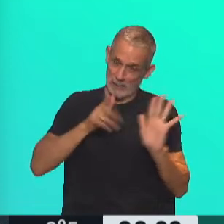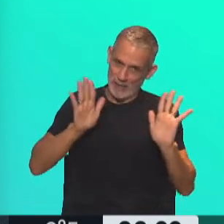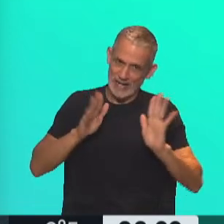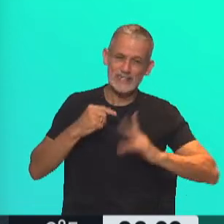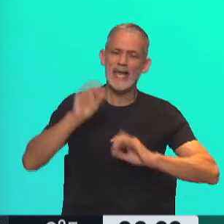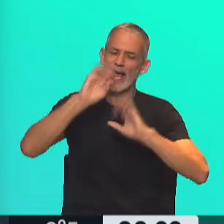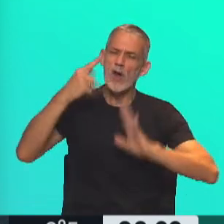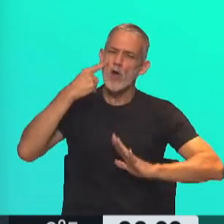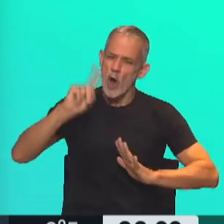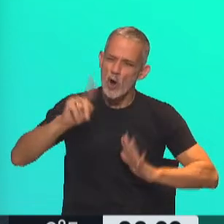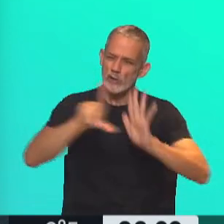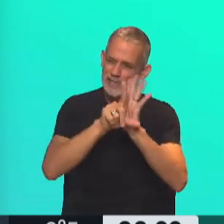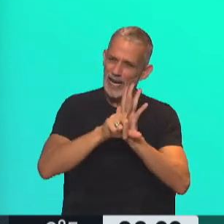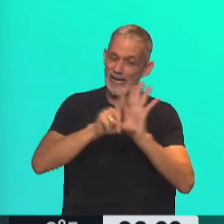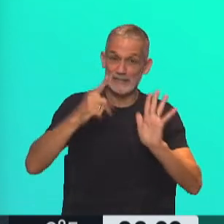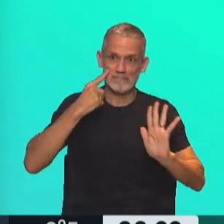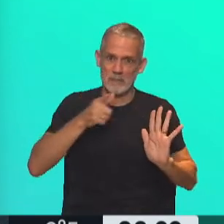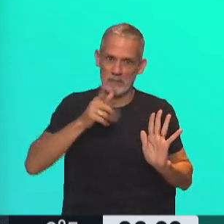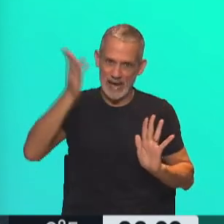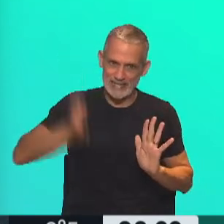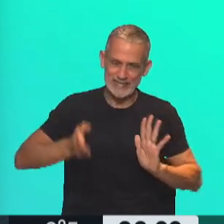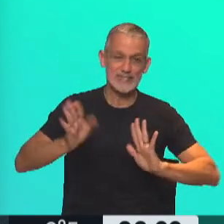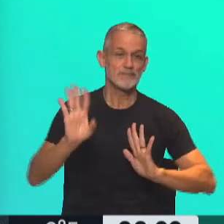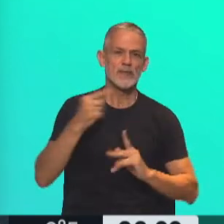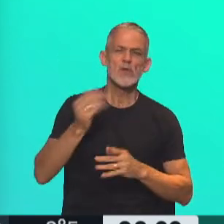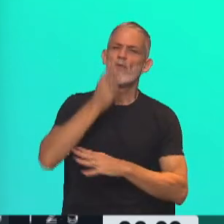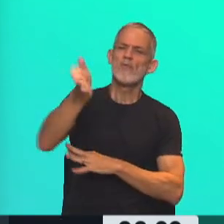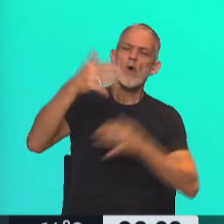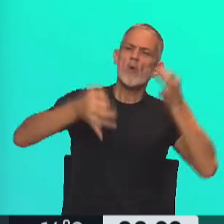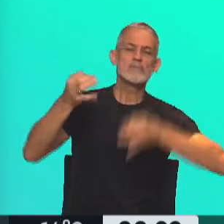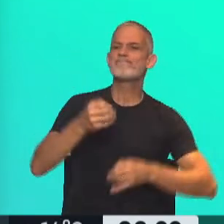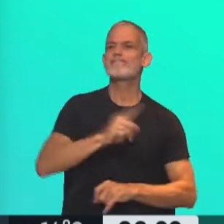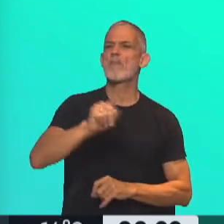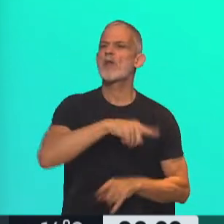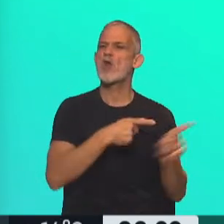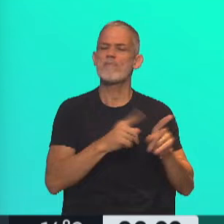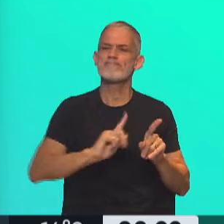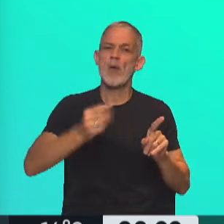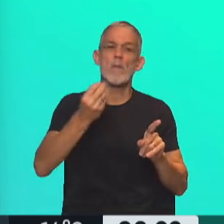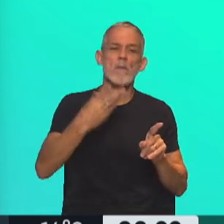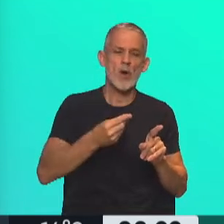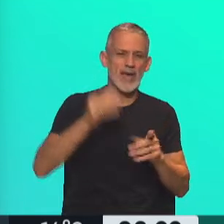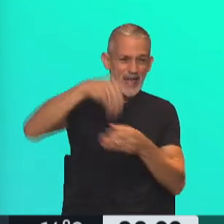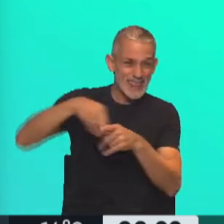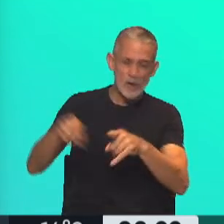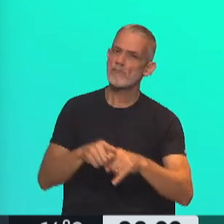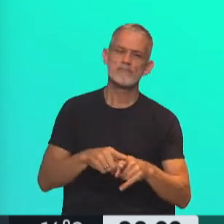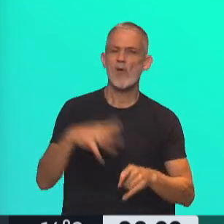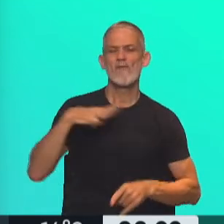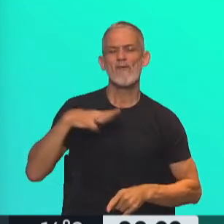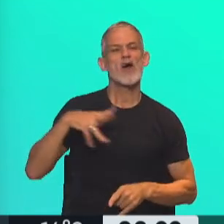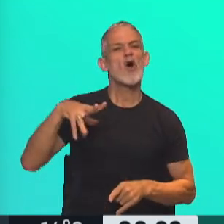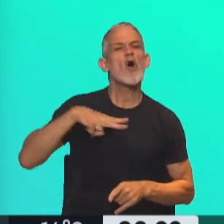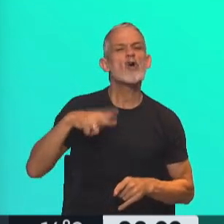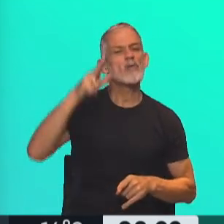remarco, con un claro desconocimiento de la ley vigente, se presentó a la justicia y dijo que no puede ser miembro del Consejo de la Magistratura por no tener